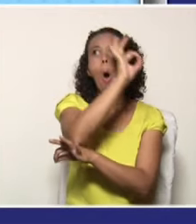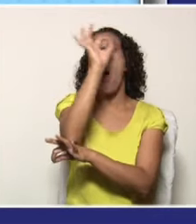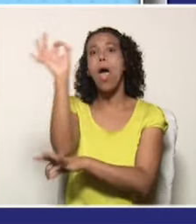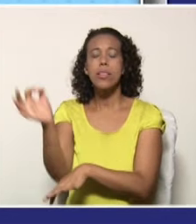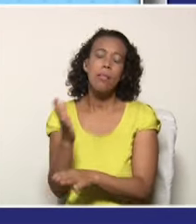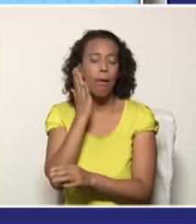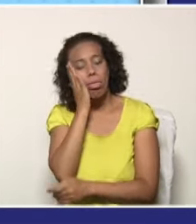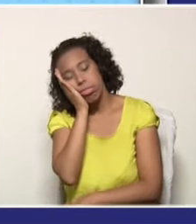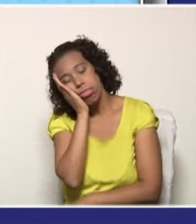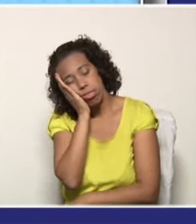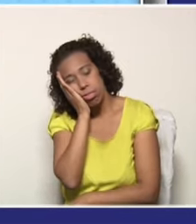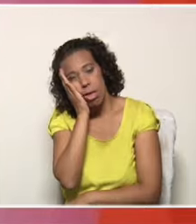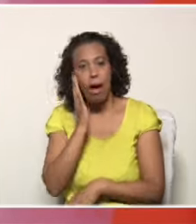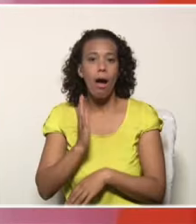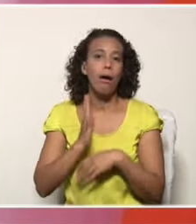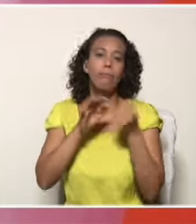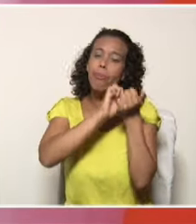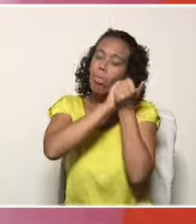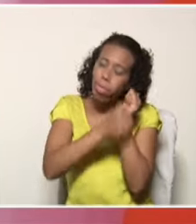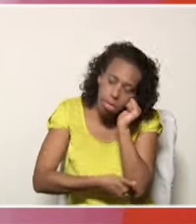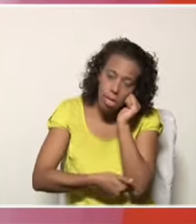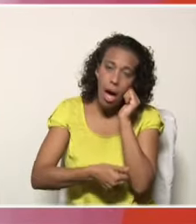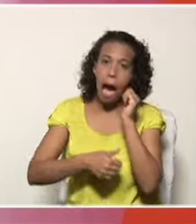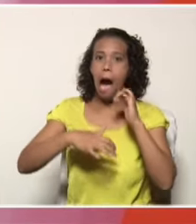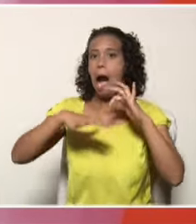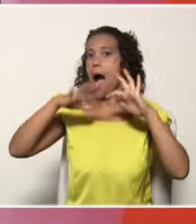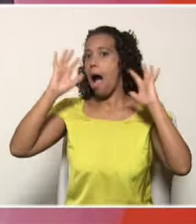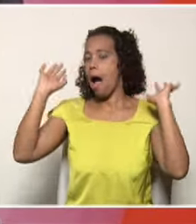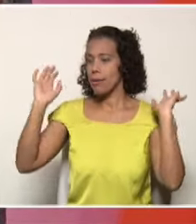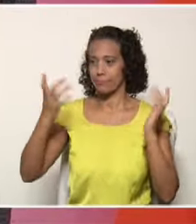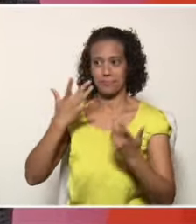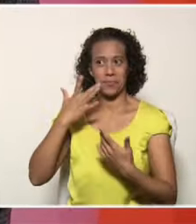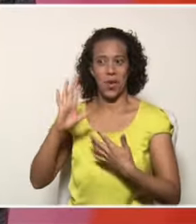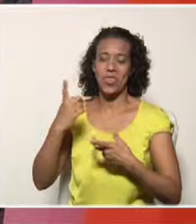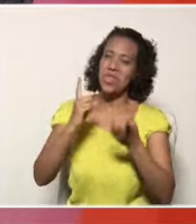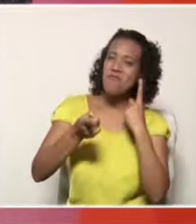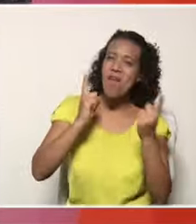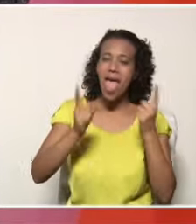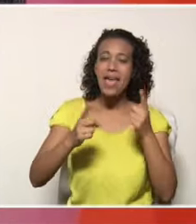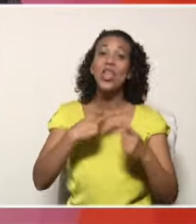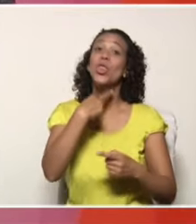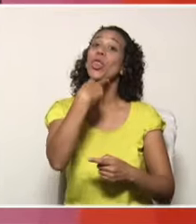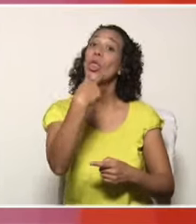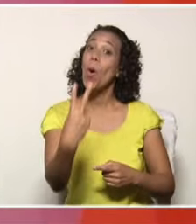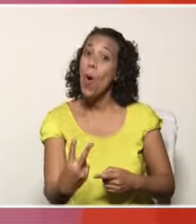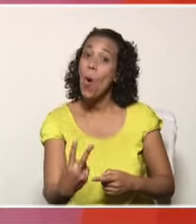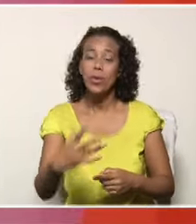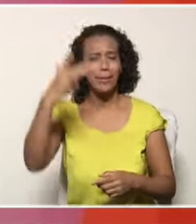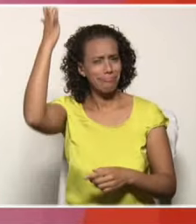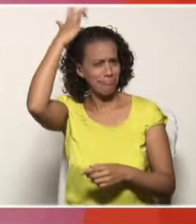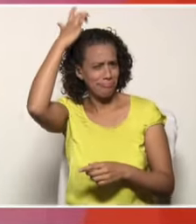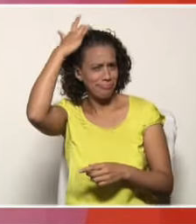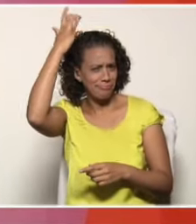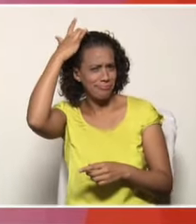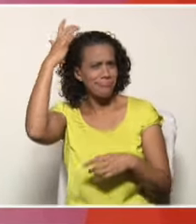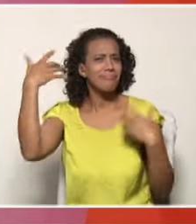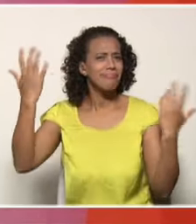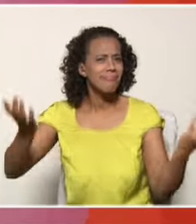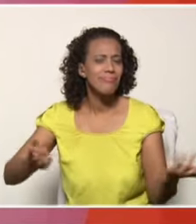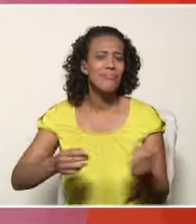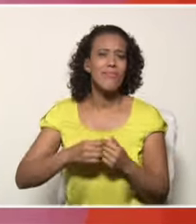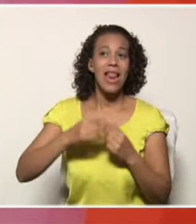durmiendo, ¿ok? Esto es entonces lo que nos diferencia, lo que es el tono, la ironía